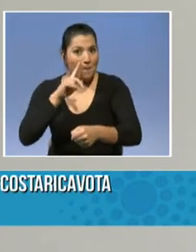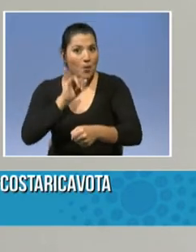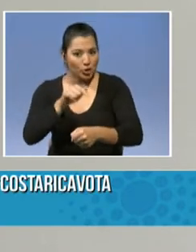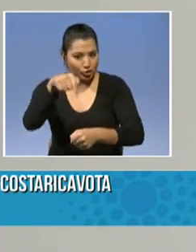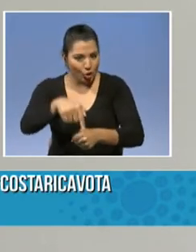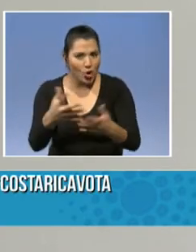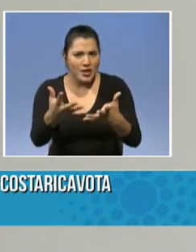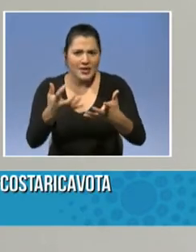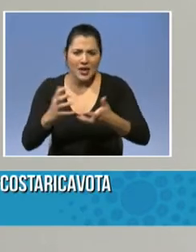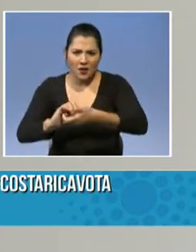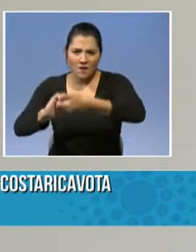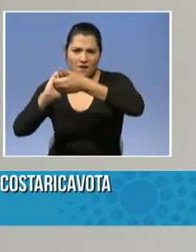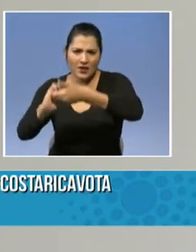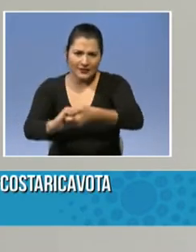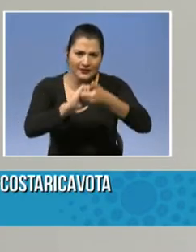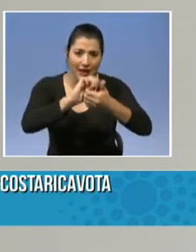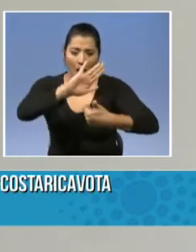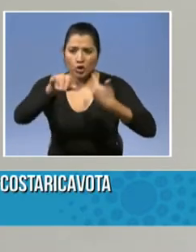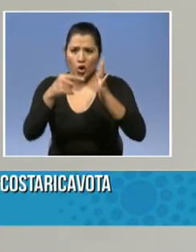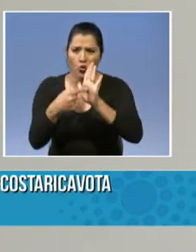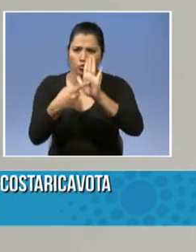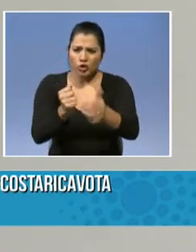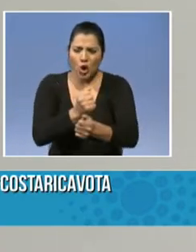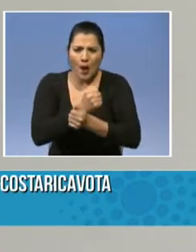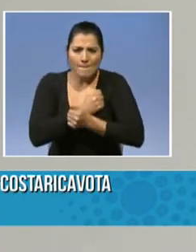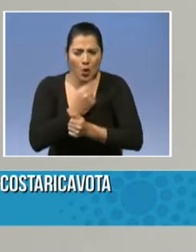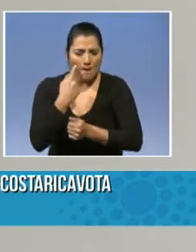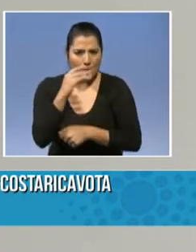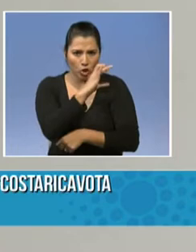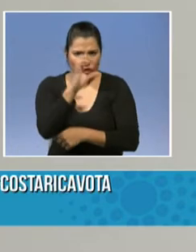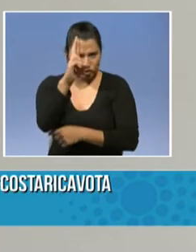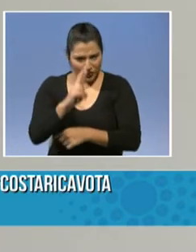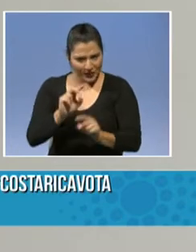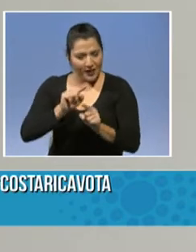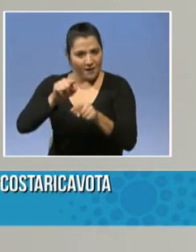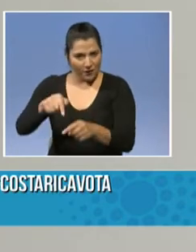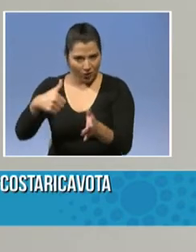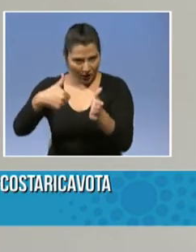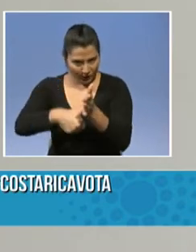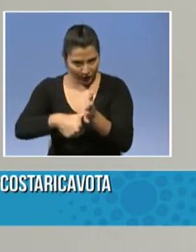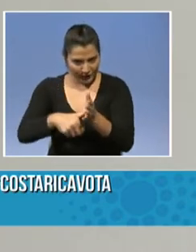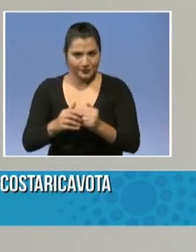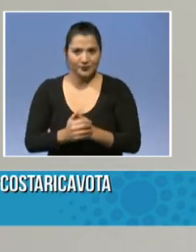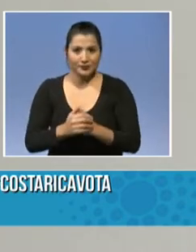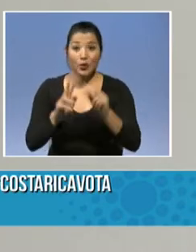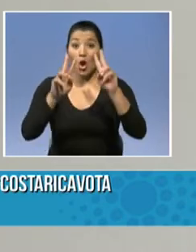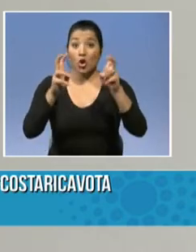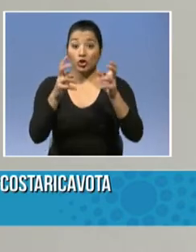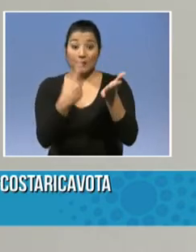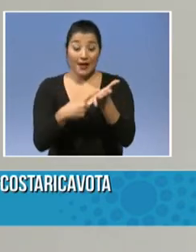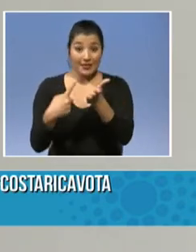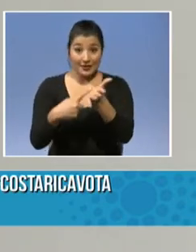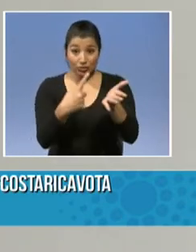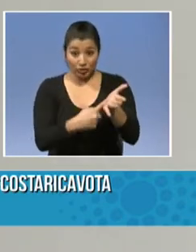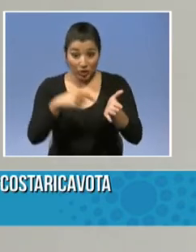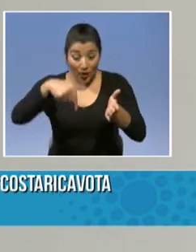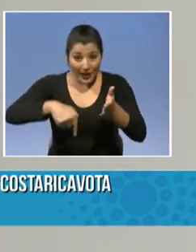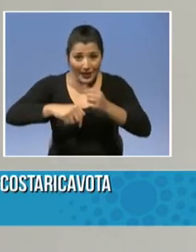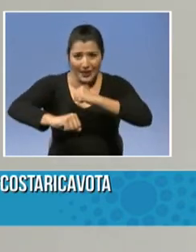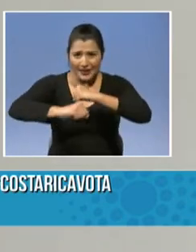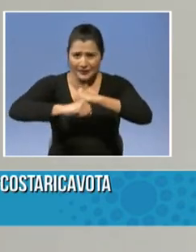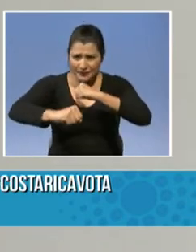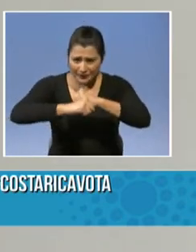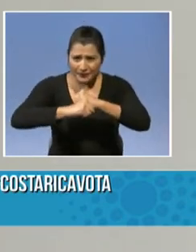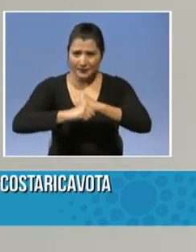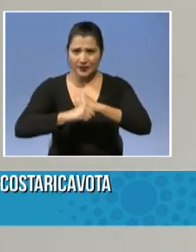hoy demostraron su amor por el país votando. Los temas discutidos en la campaña favorecían la